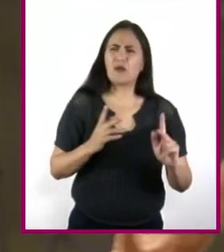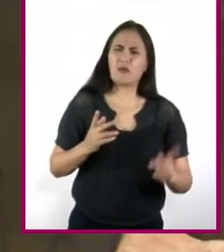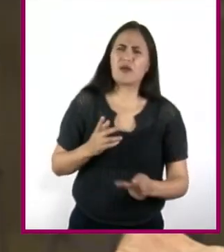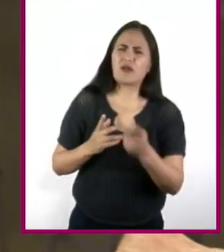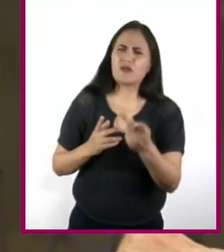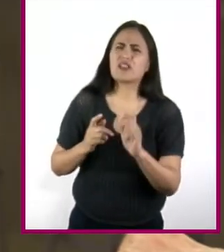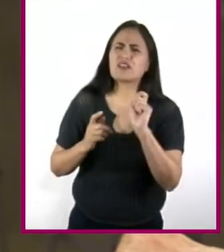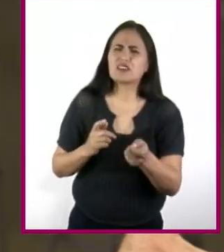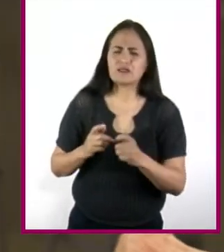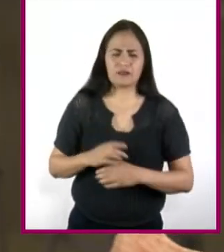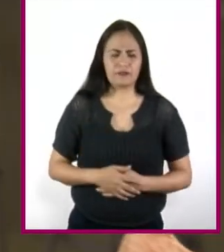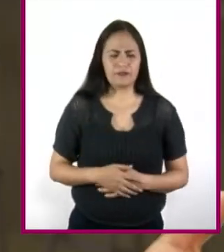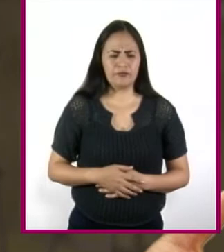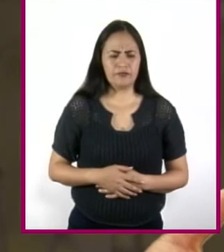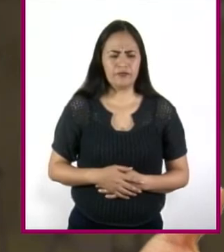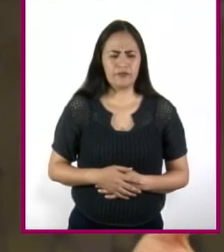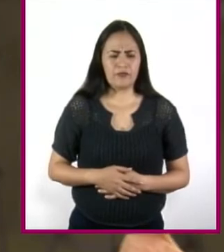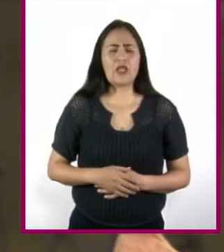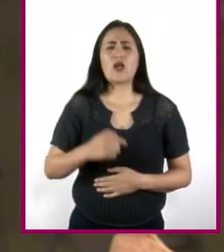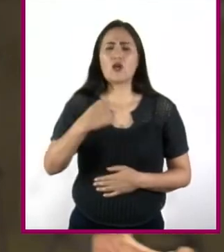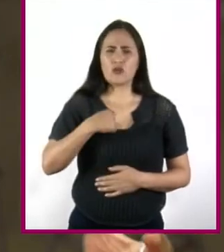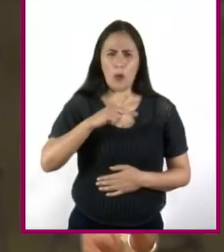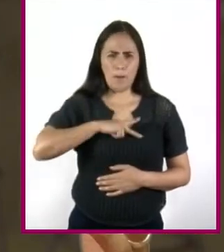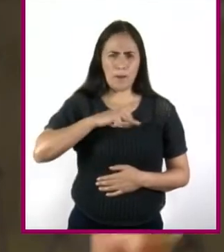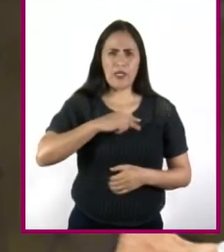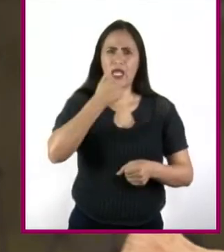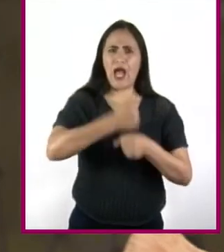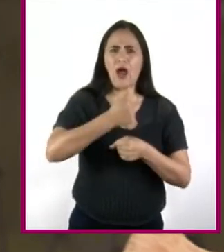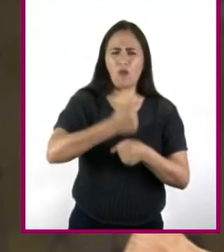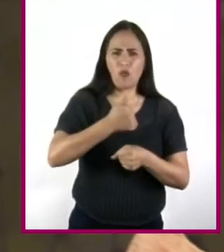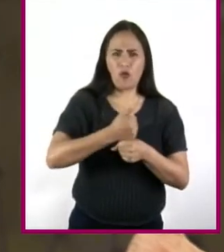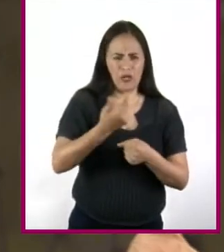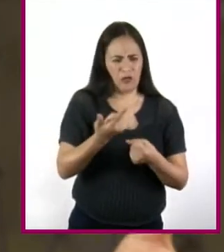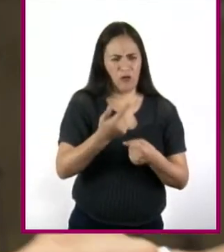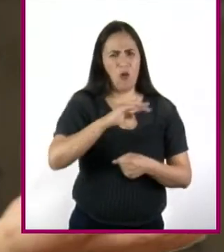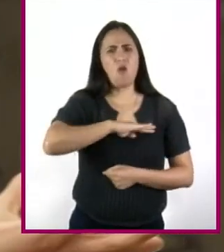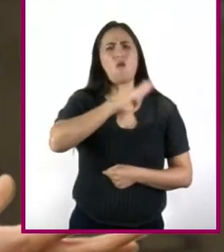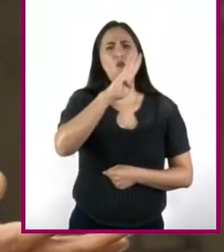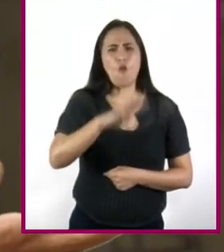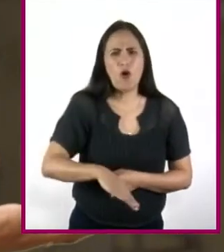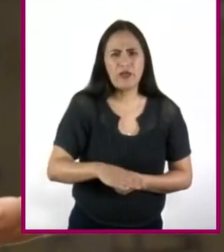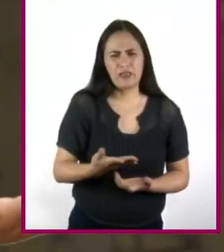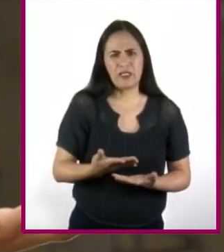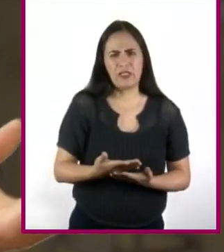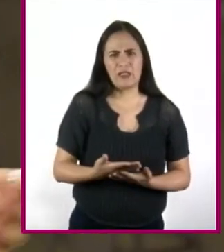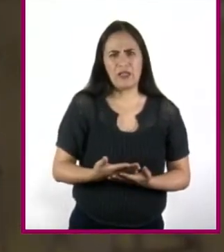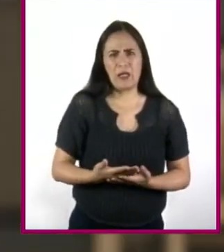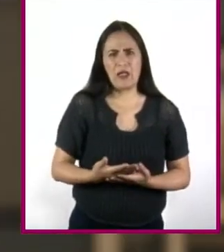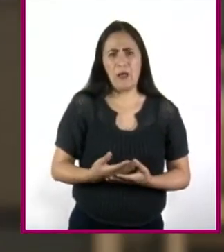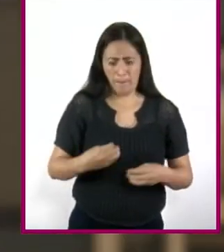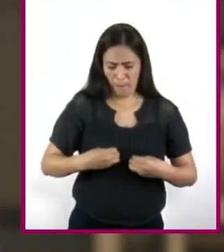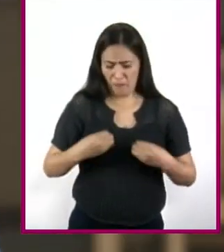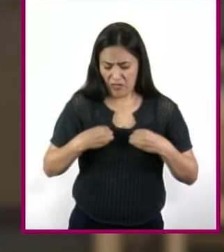¿qué debería sentir sobre la muerte de mi abuelo si la muerte no es nada más que el fin de la vida y no hay nada más